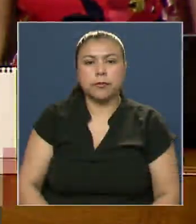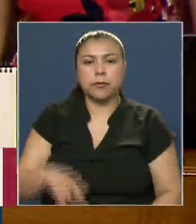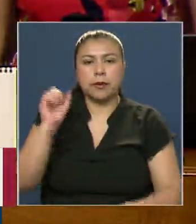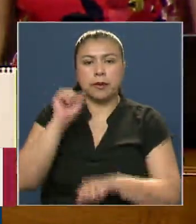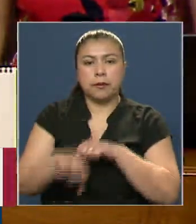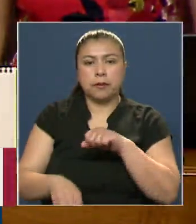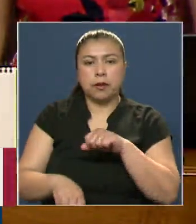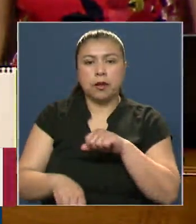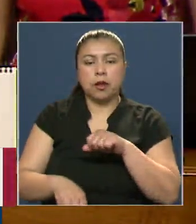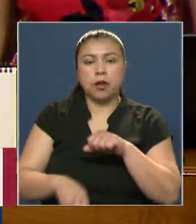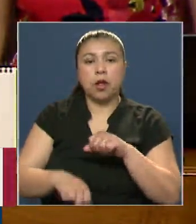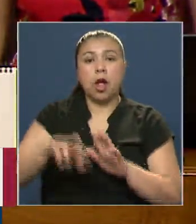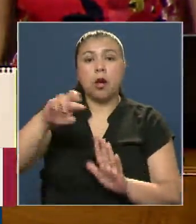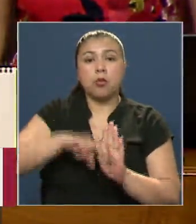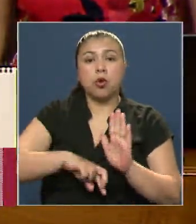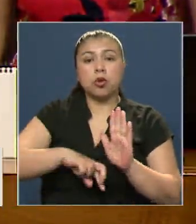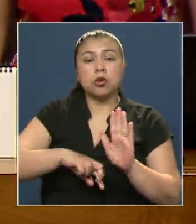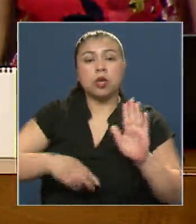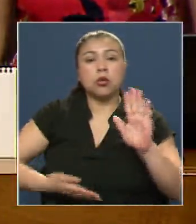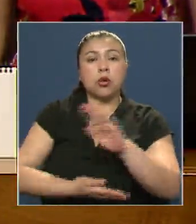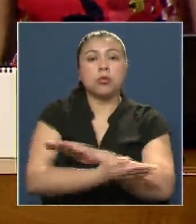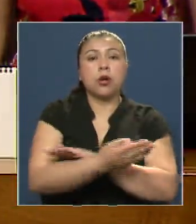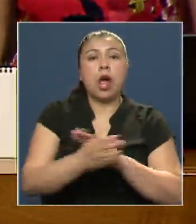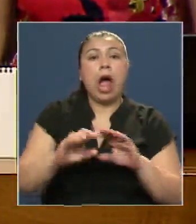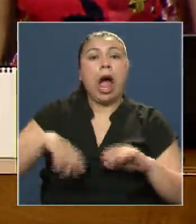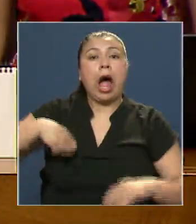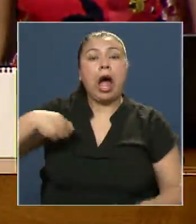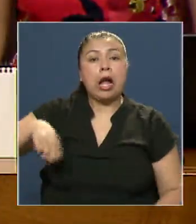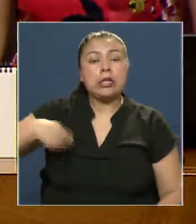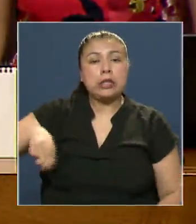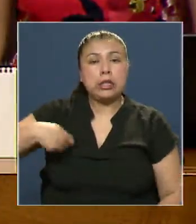Aprobado y despachado el proyecto al Senado.